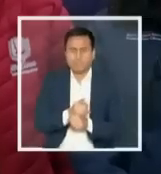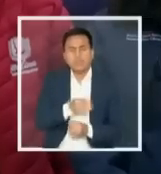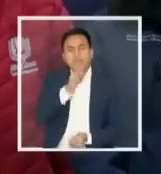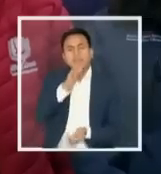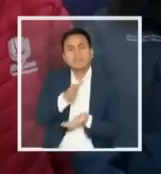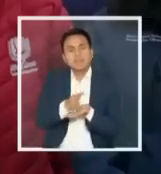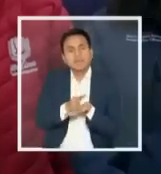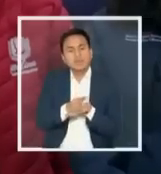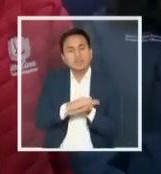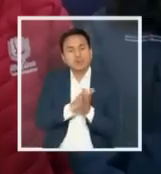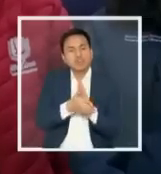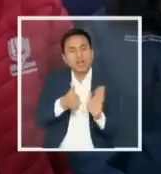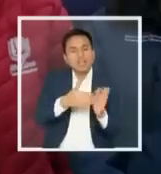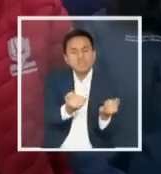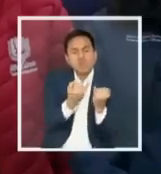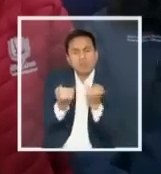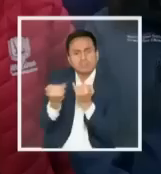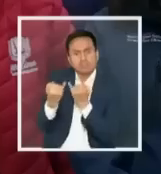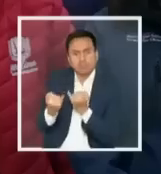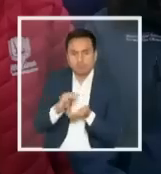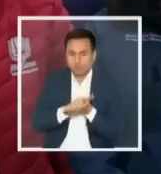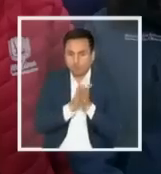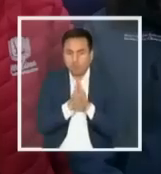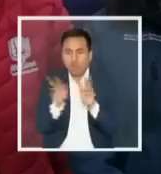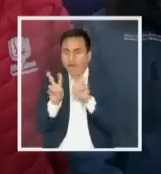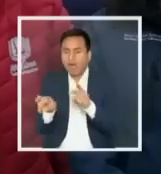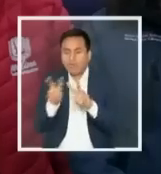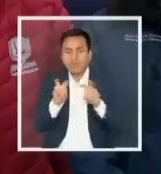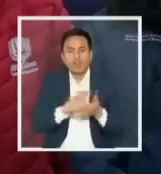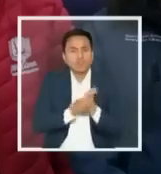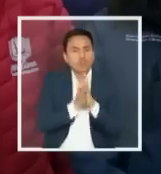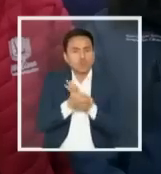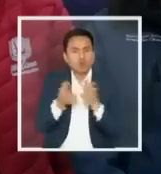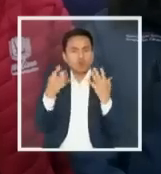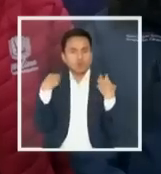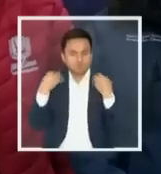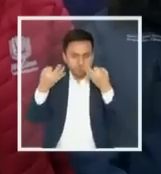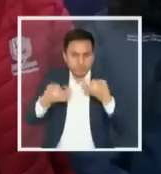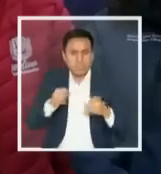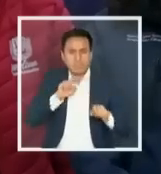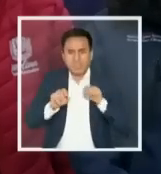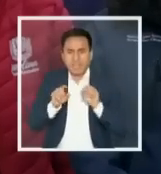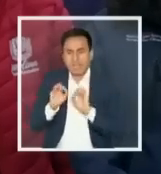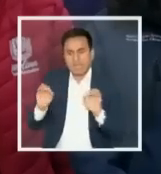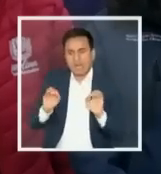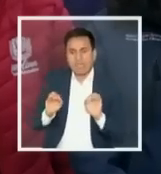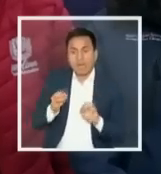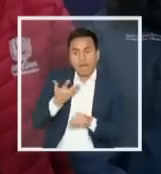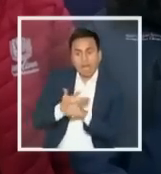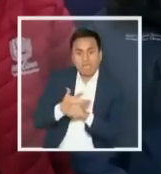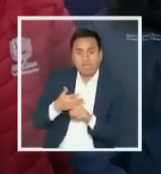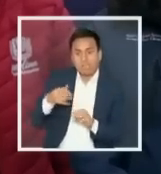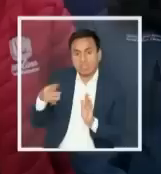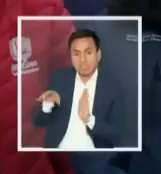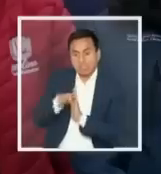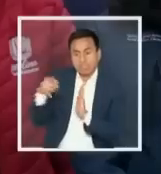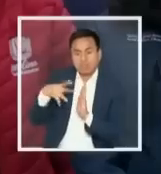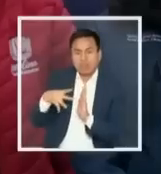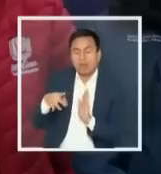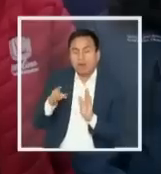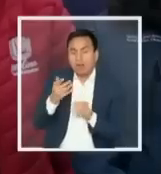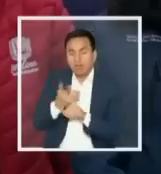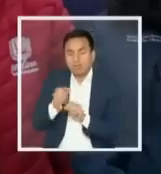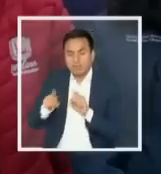tiene que entregar toda la información, se tiene que averiguar todo lo que corresponda y no se va a defender a nadie que haya cometido irregularidades o